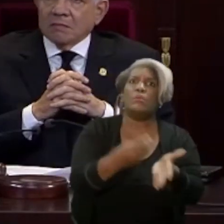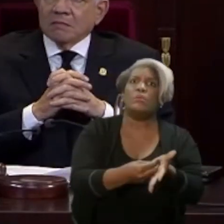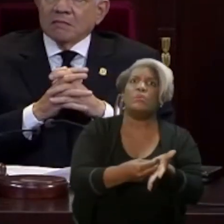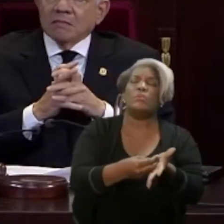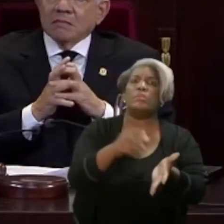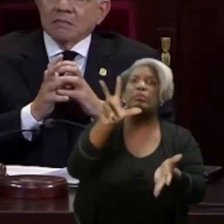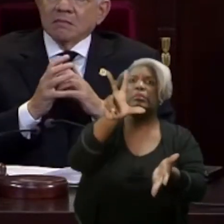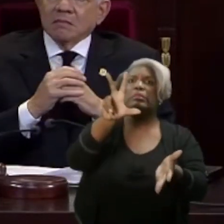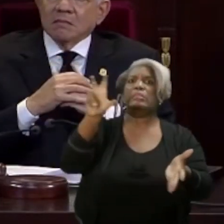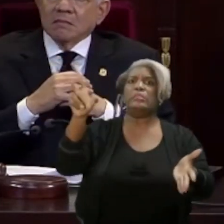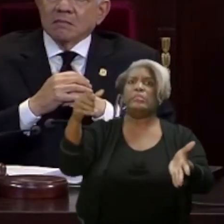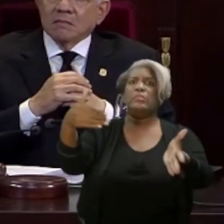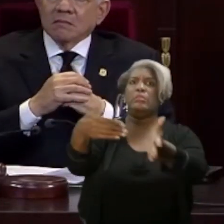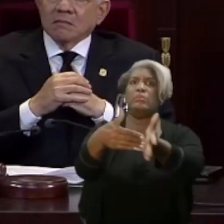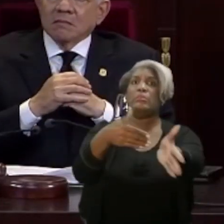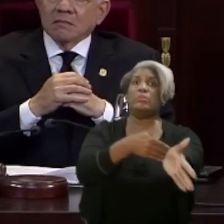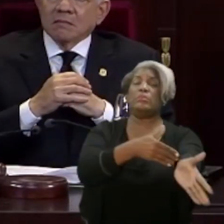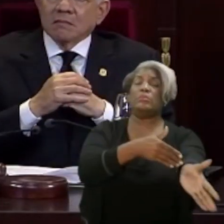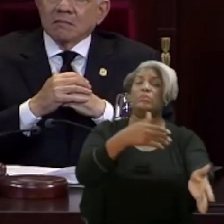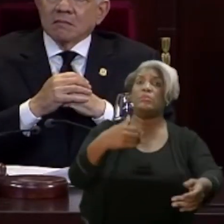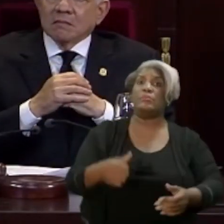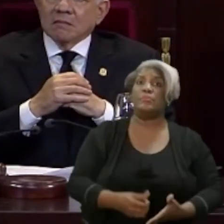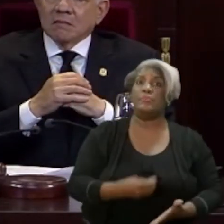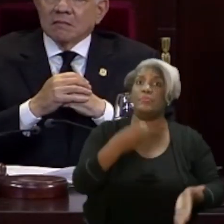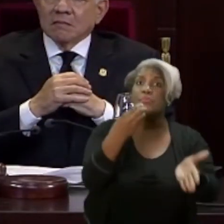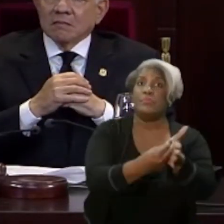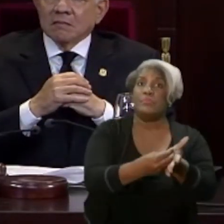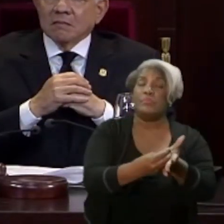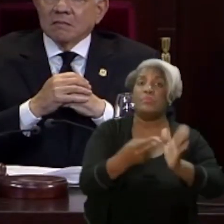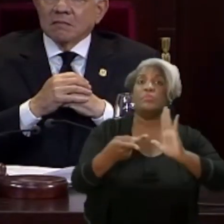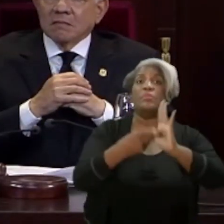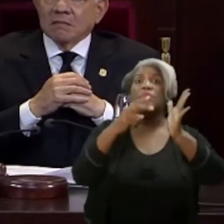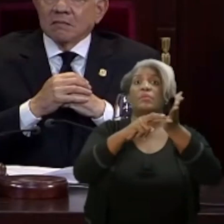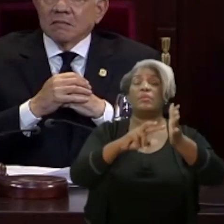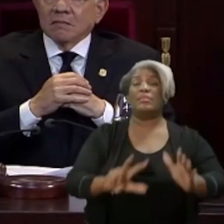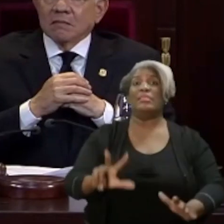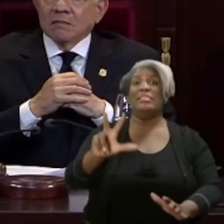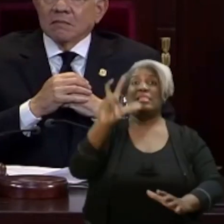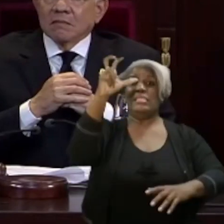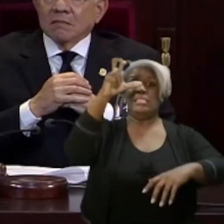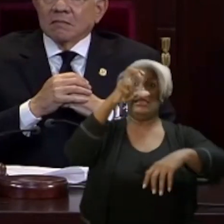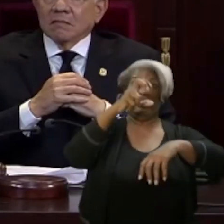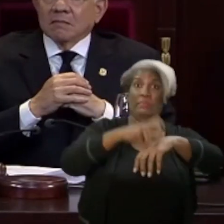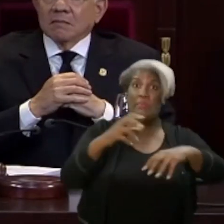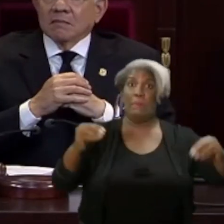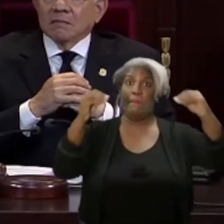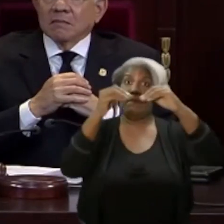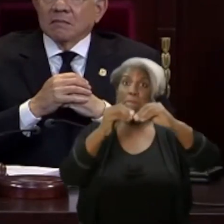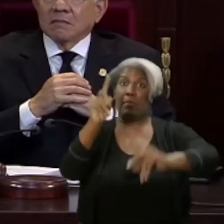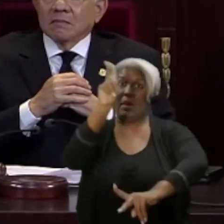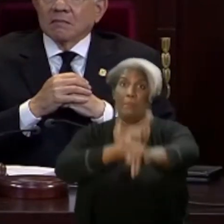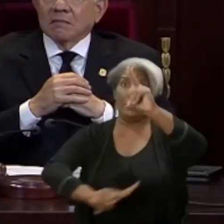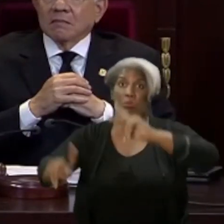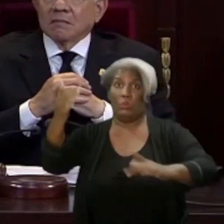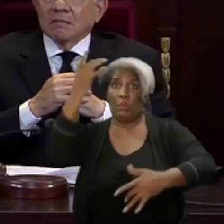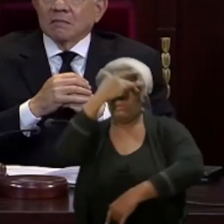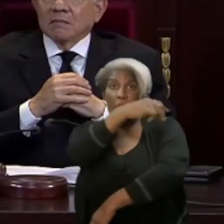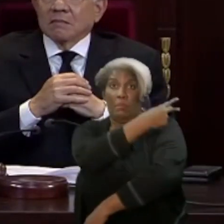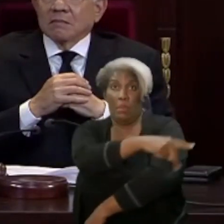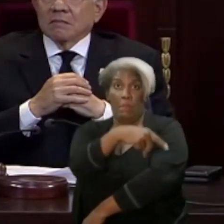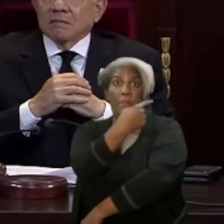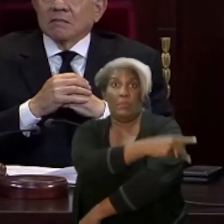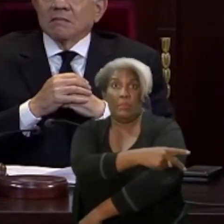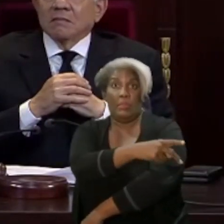millones. Es decir, aproximadamente triplicamos los pacientes de alto costo y el presupuesto también de